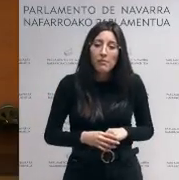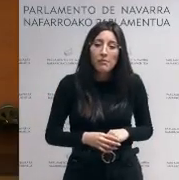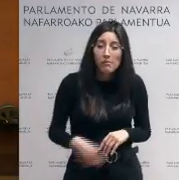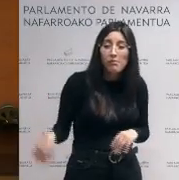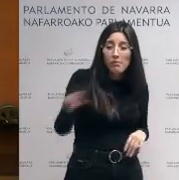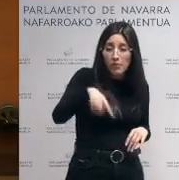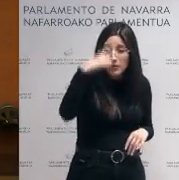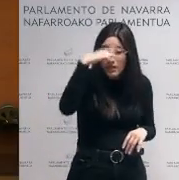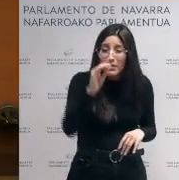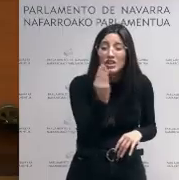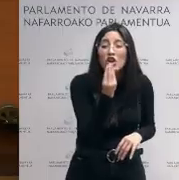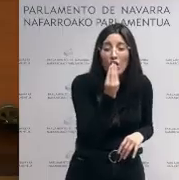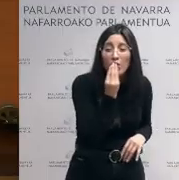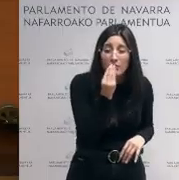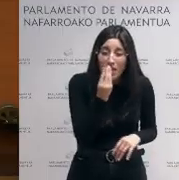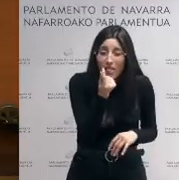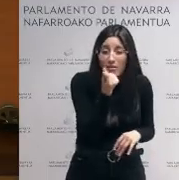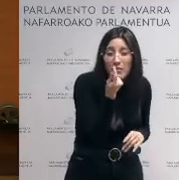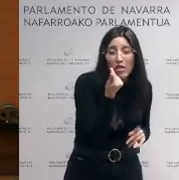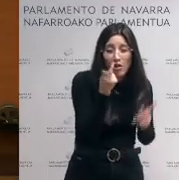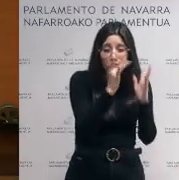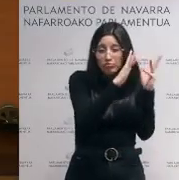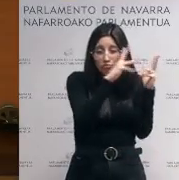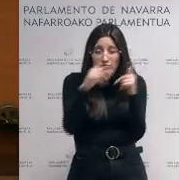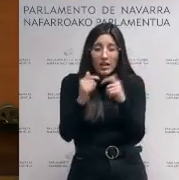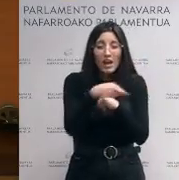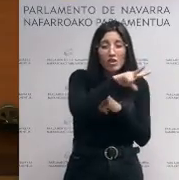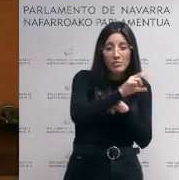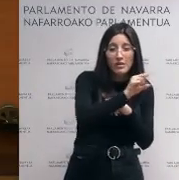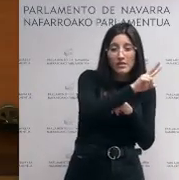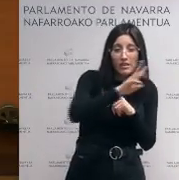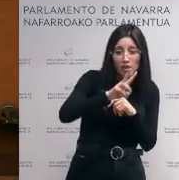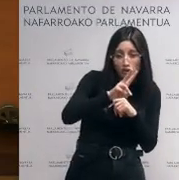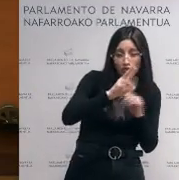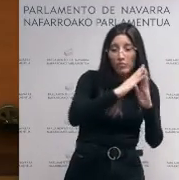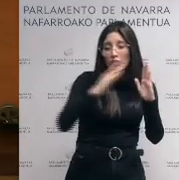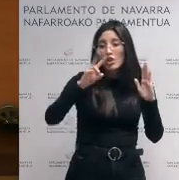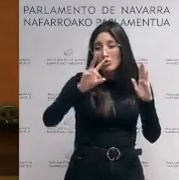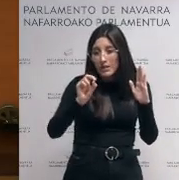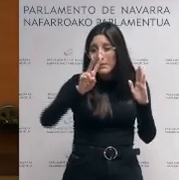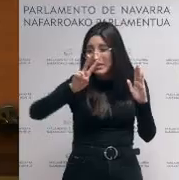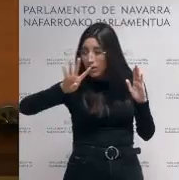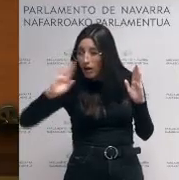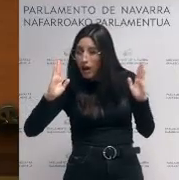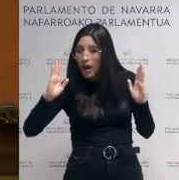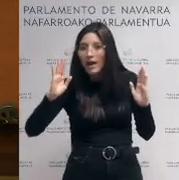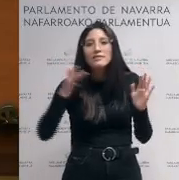precios de los alimentos desde el año 2022 al año 2024 en Navarra? Un